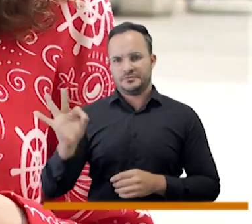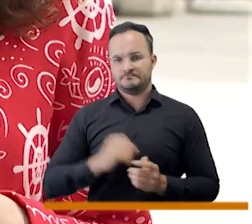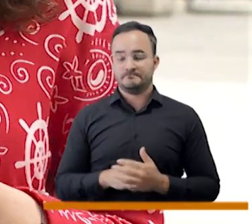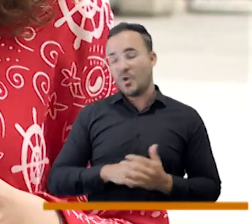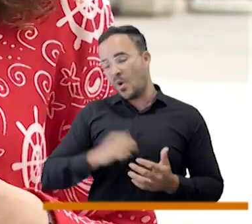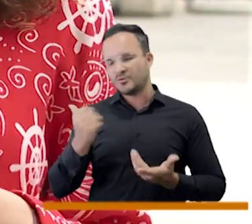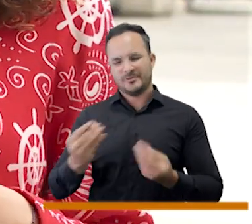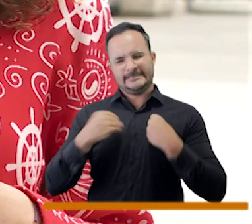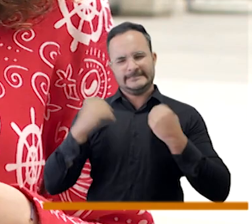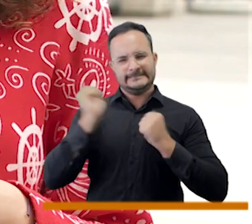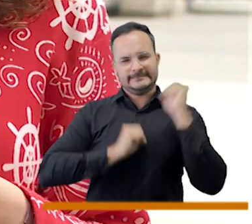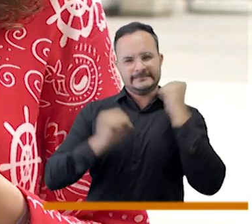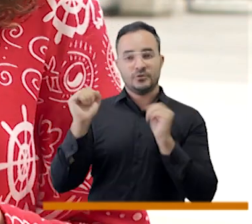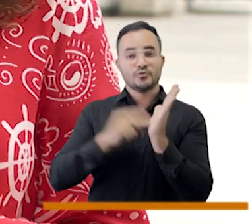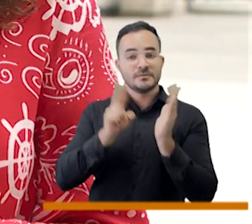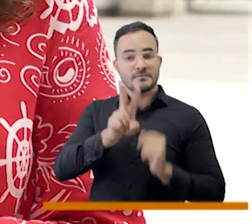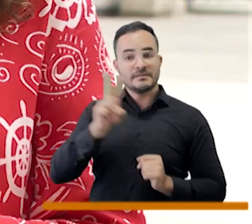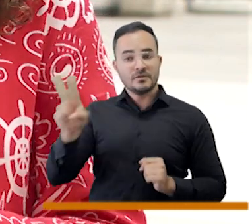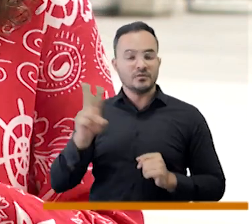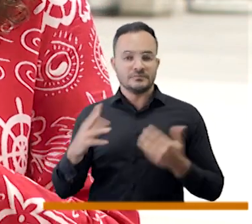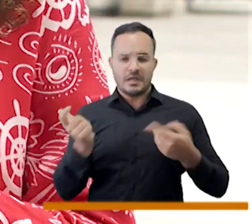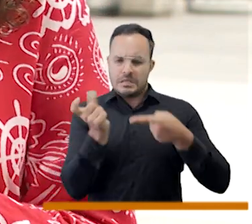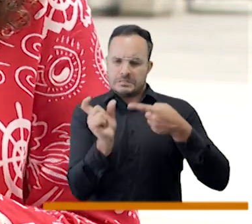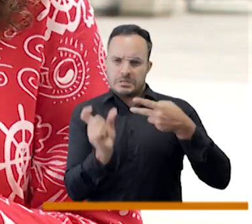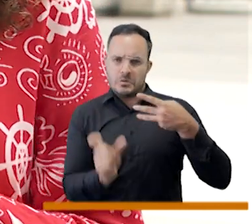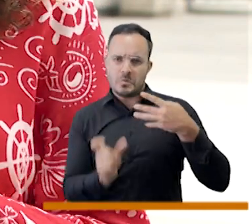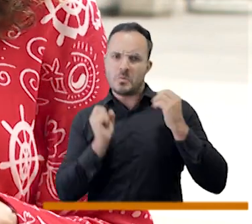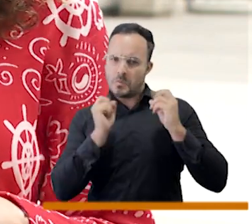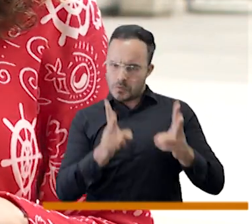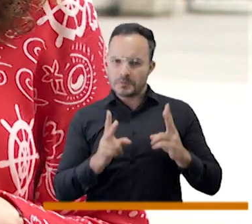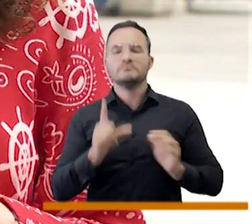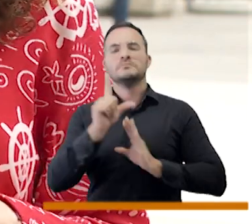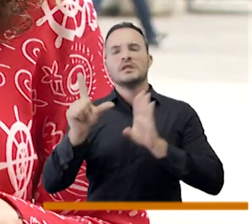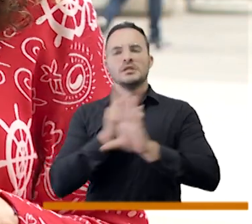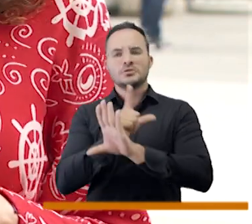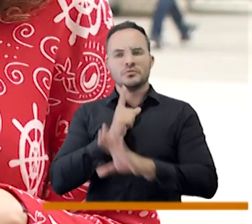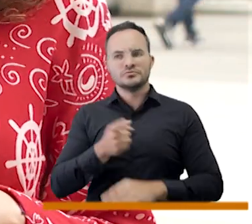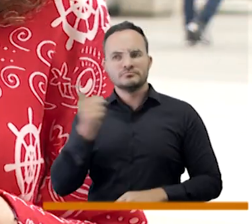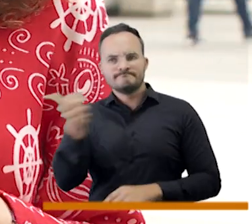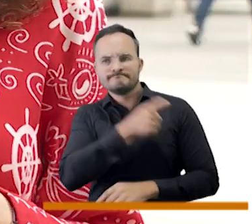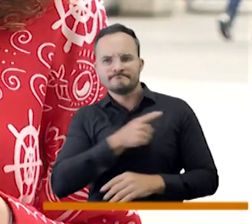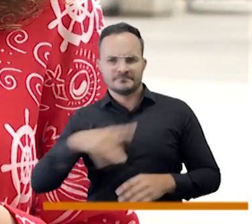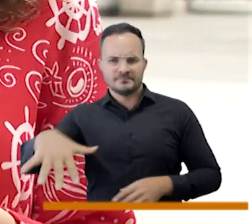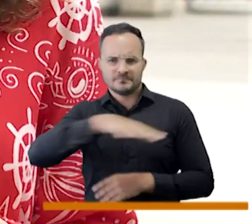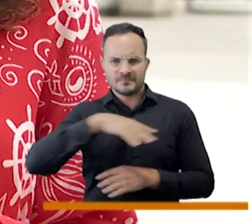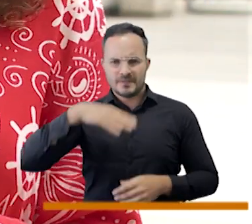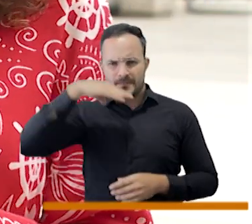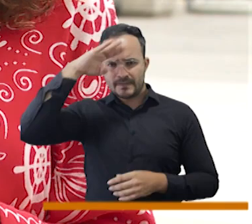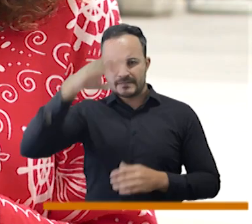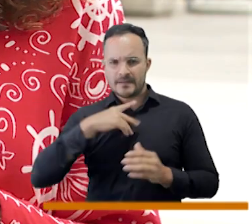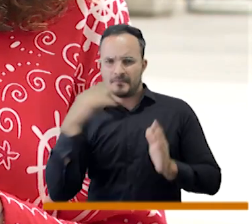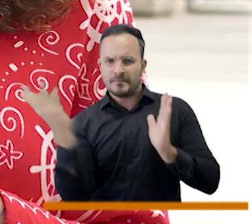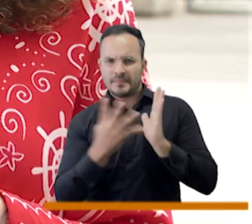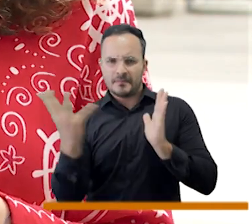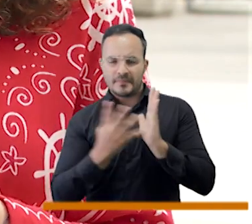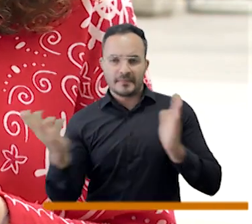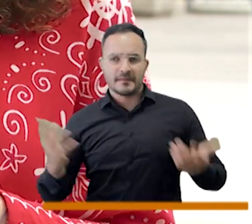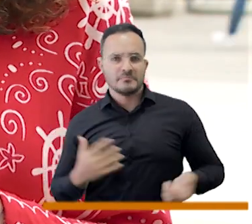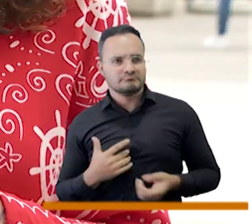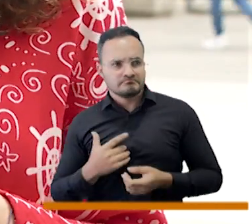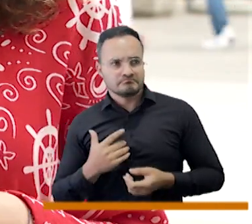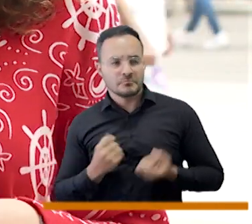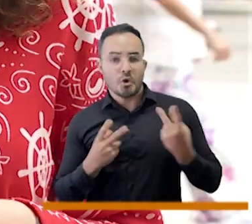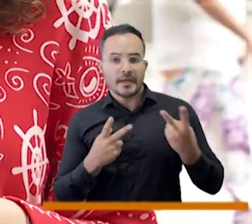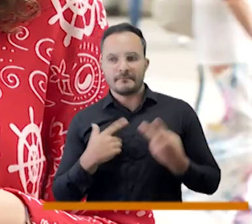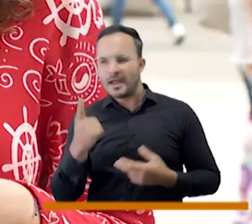60%. Nos preocupa también que en el año 2022 se presentaron algunos indicadores asociados con delitos en la ciudad que tuvieron